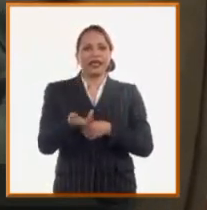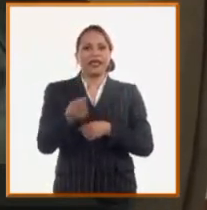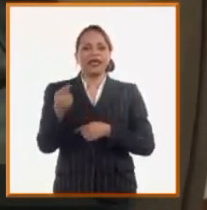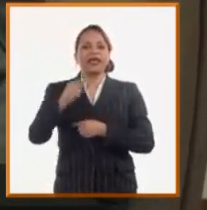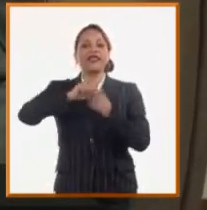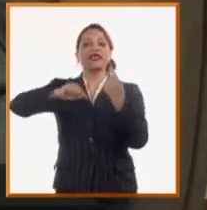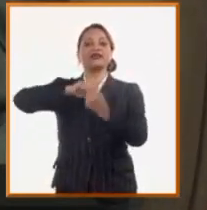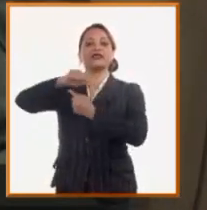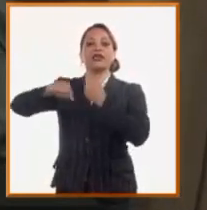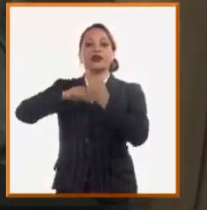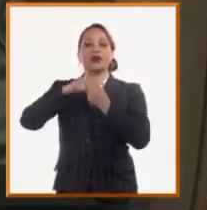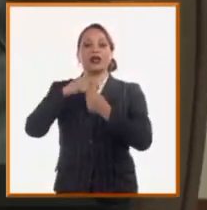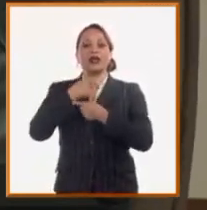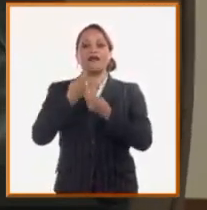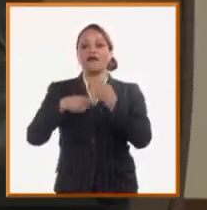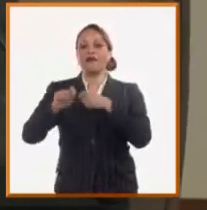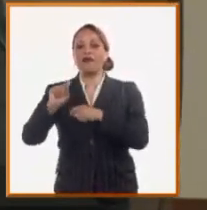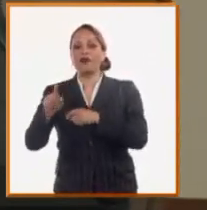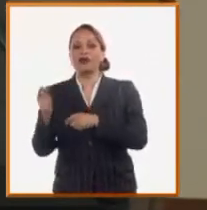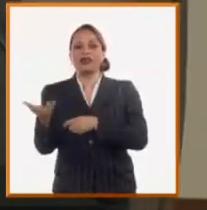recircular